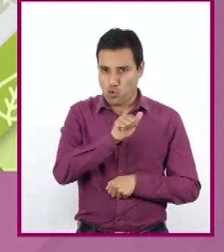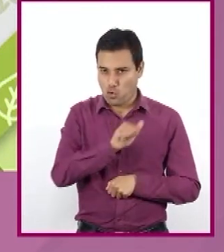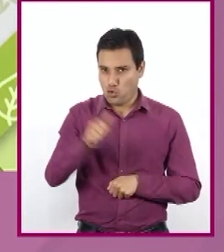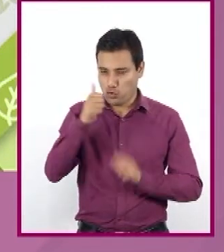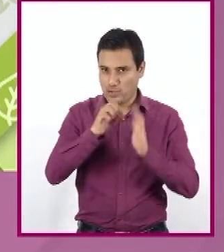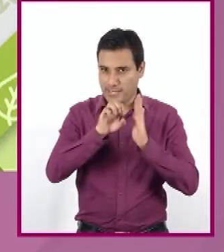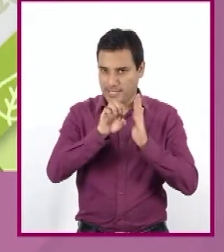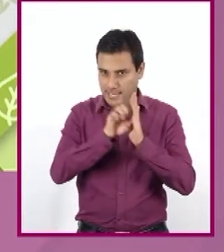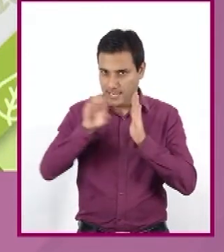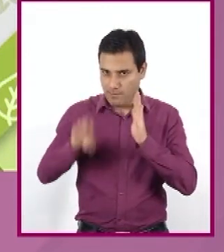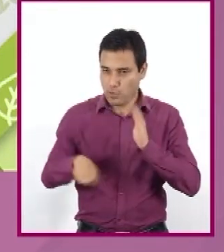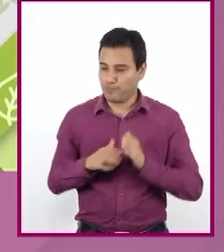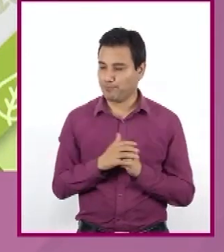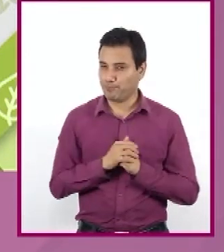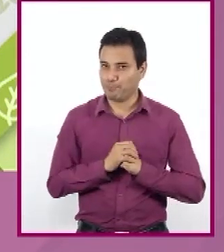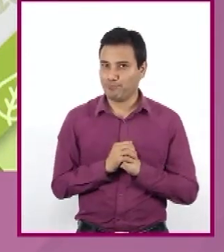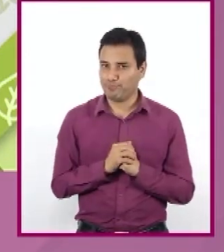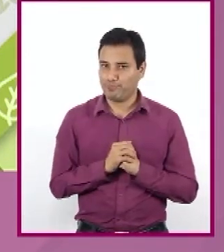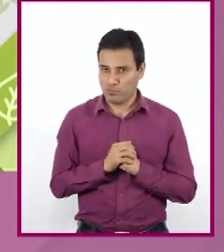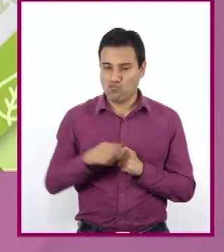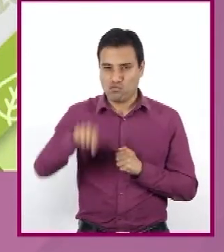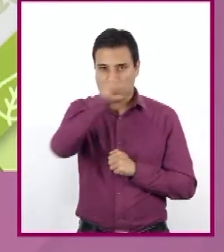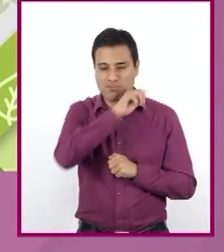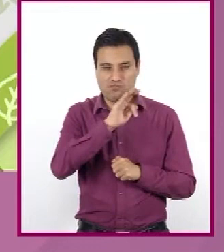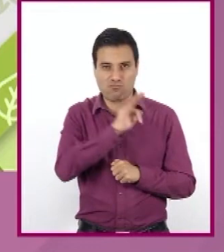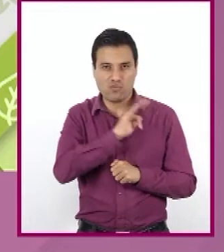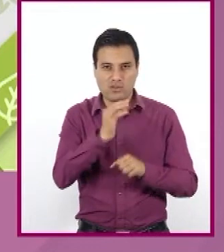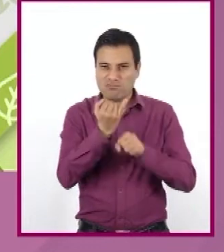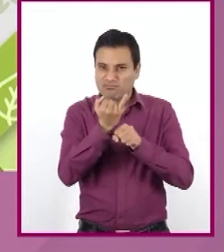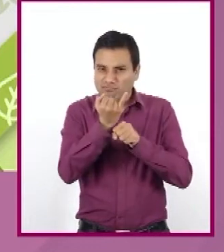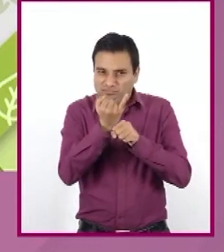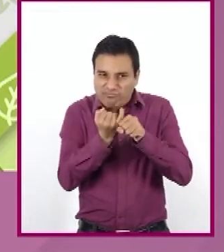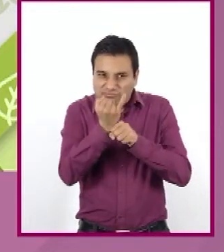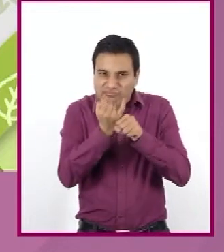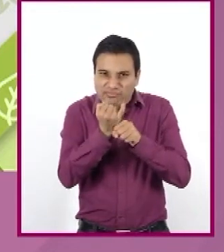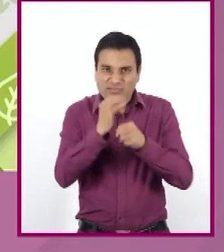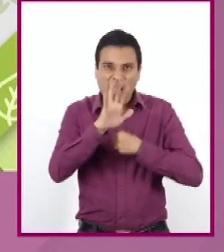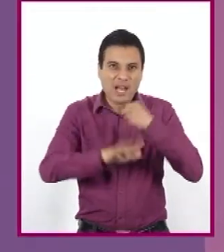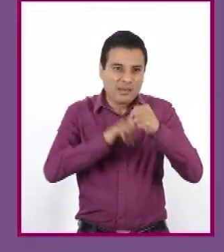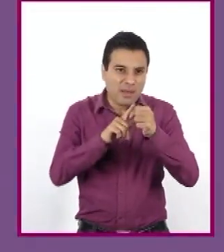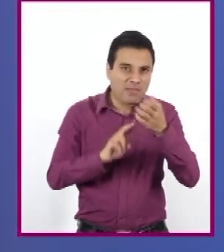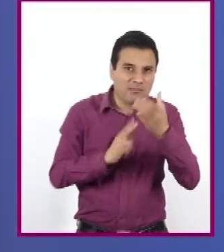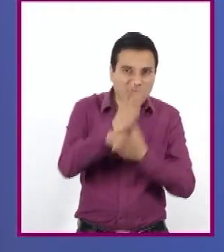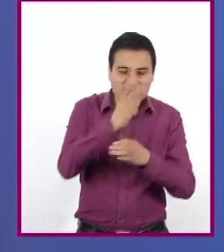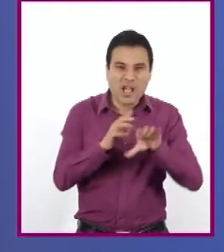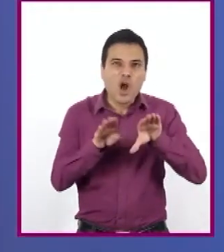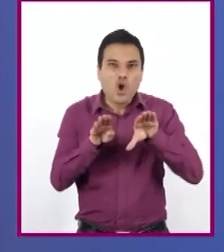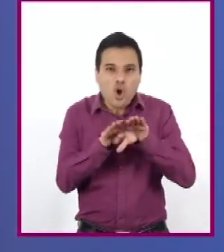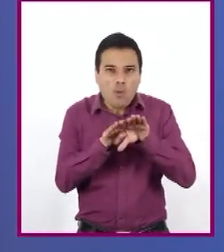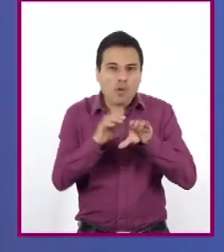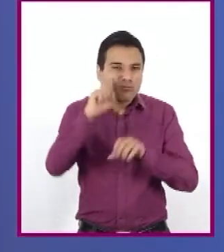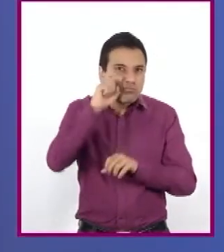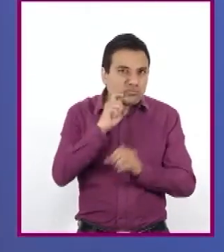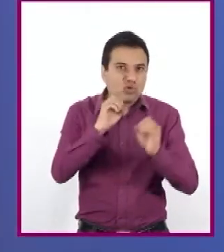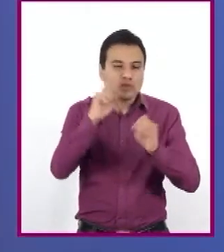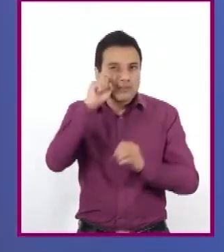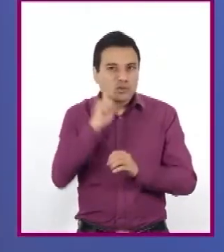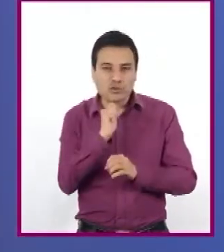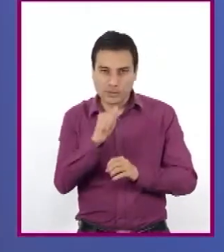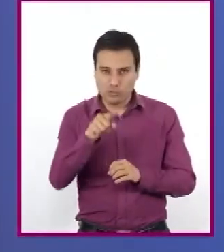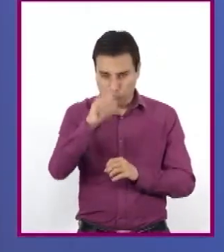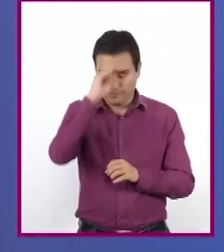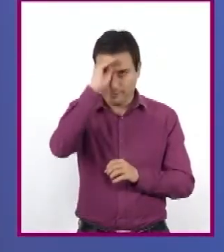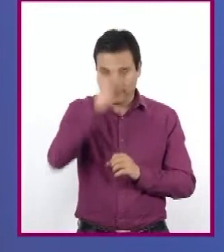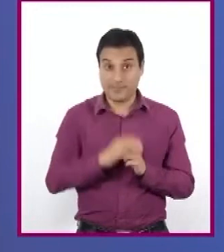y descubriendo más acerca de los seres vivos con los que compartimos nuestro planeta. Recuerden que en la